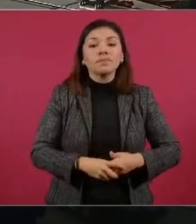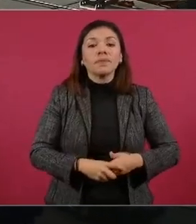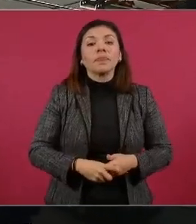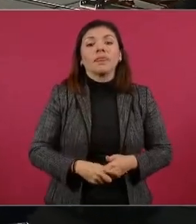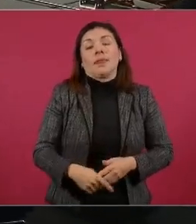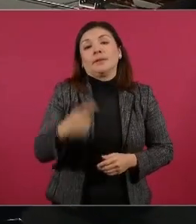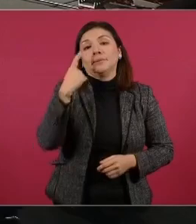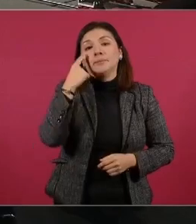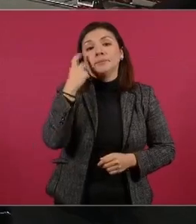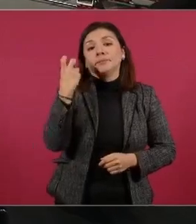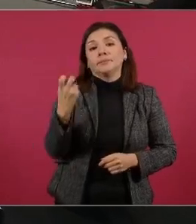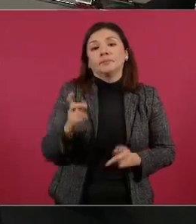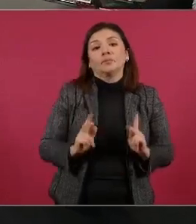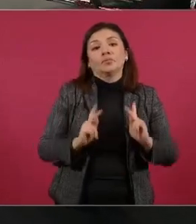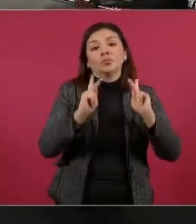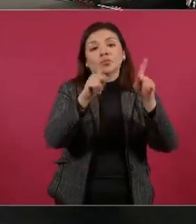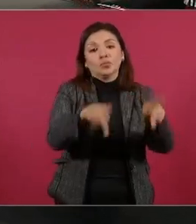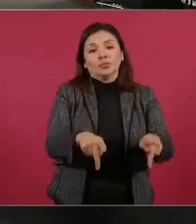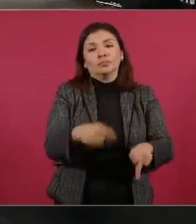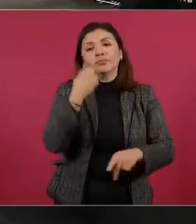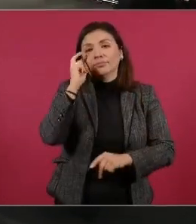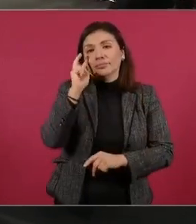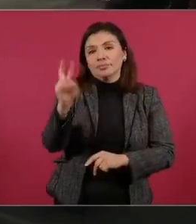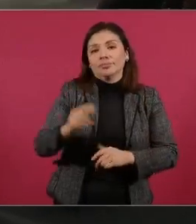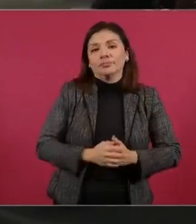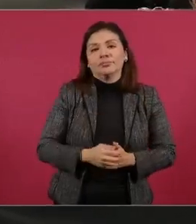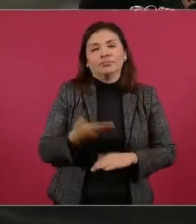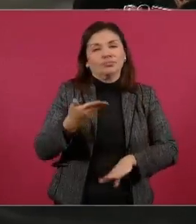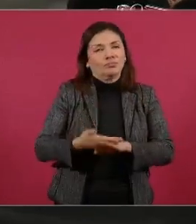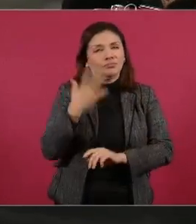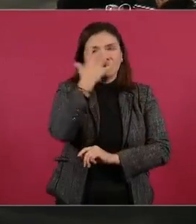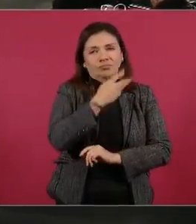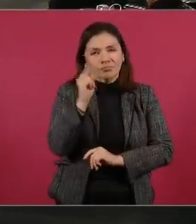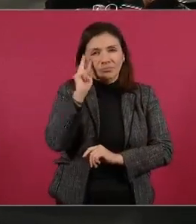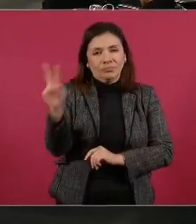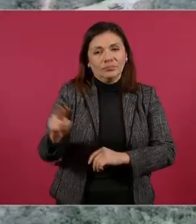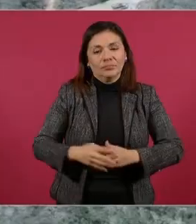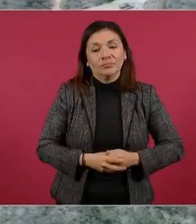uno de los puentes a ver mire Qué